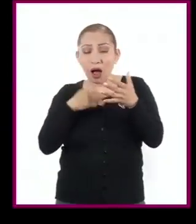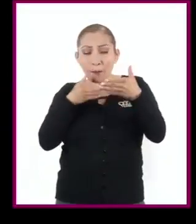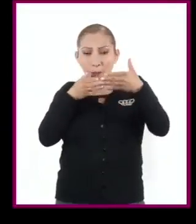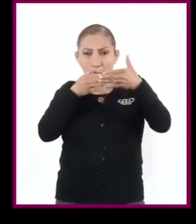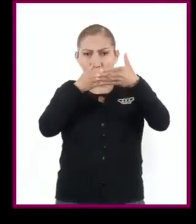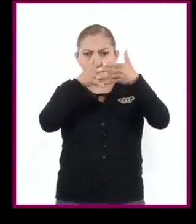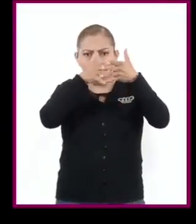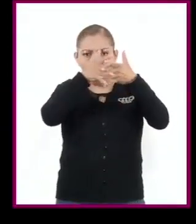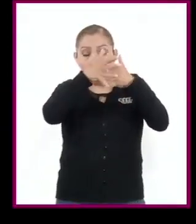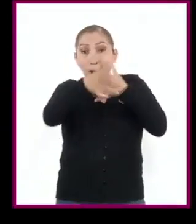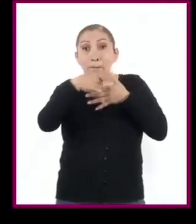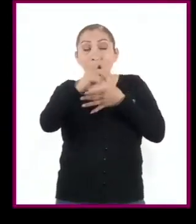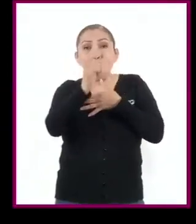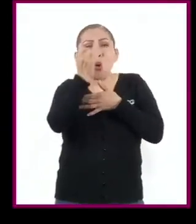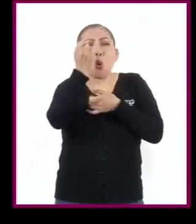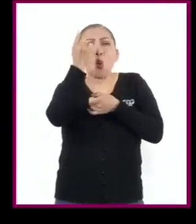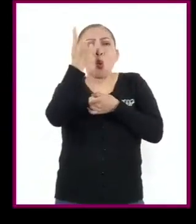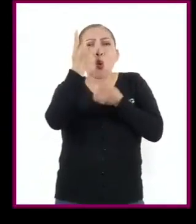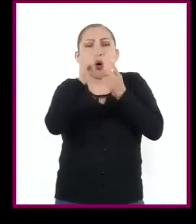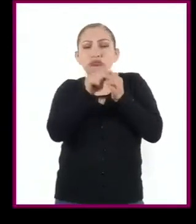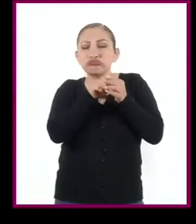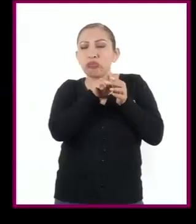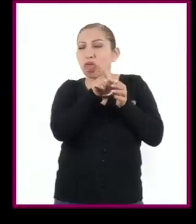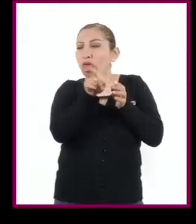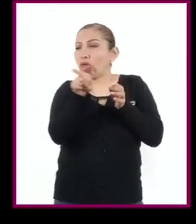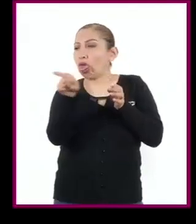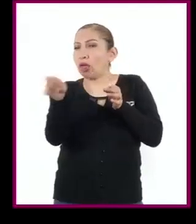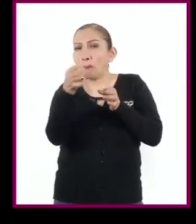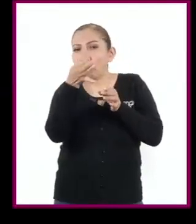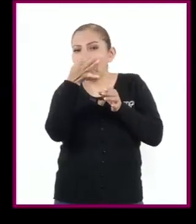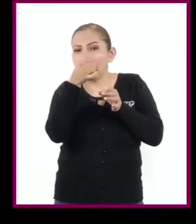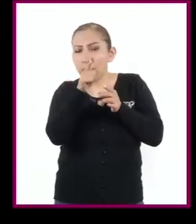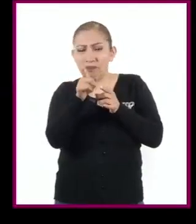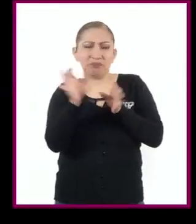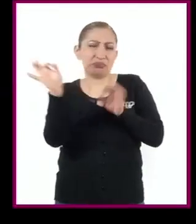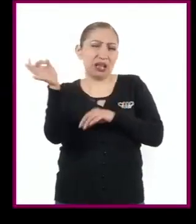a través, pero unas cuantas se desviaron un poco,